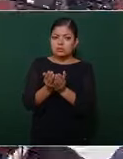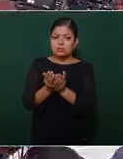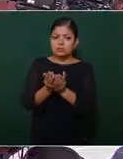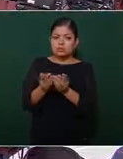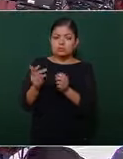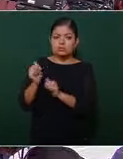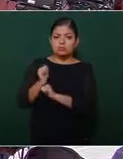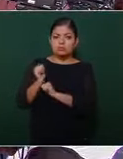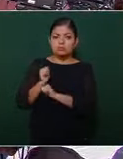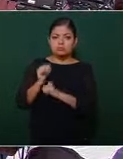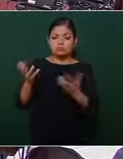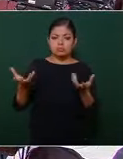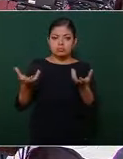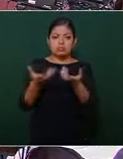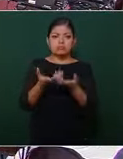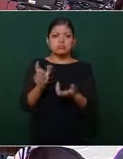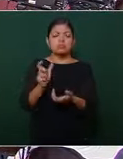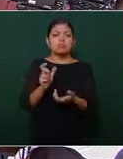y